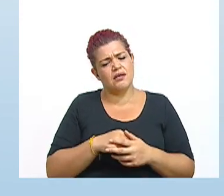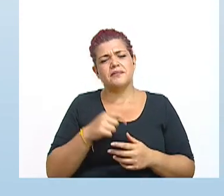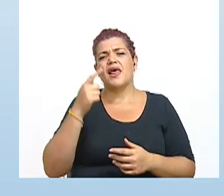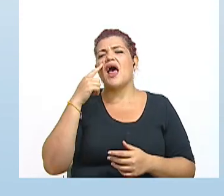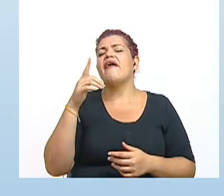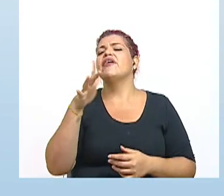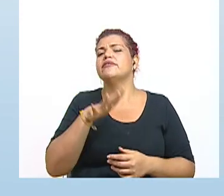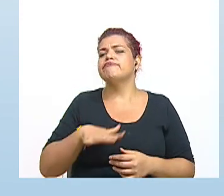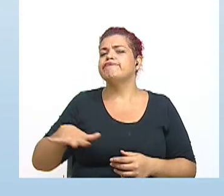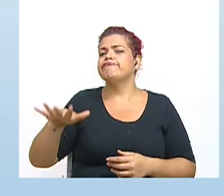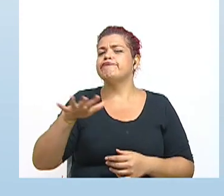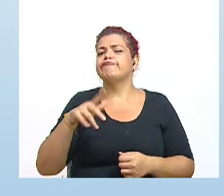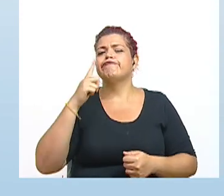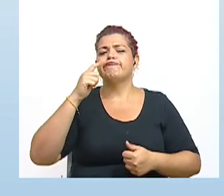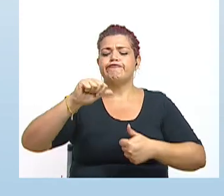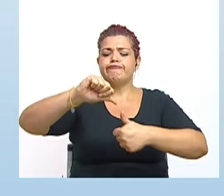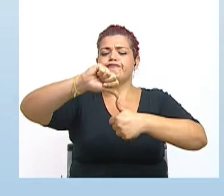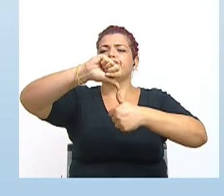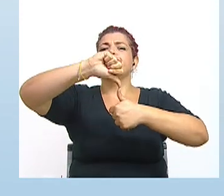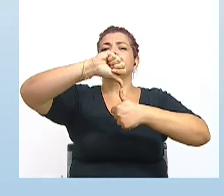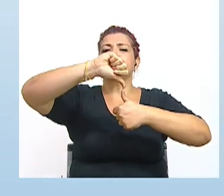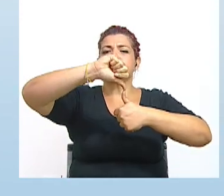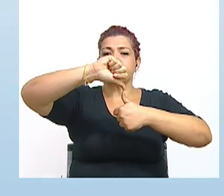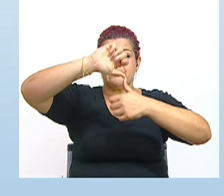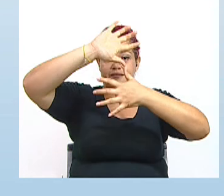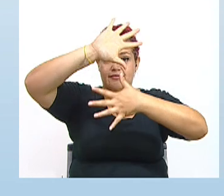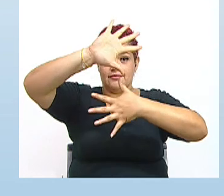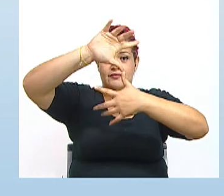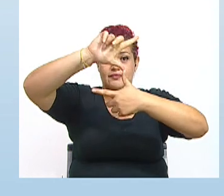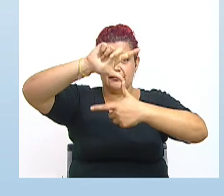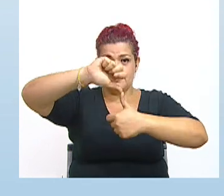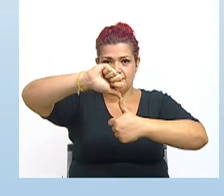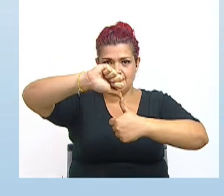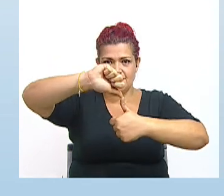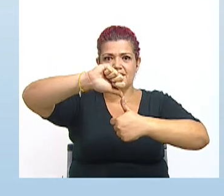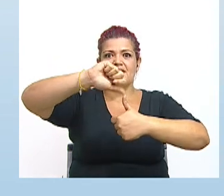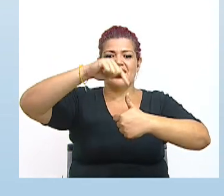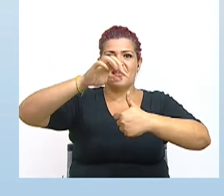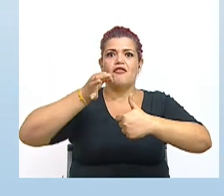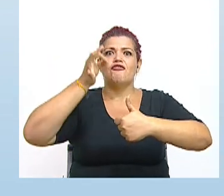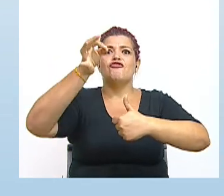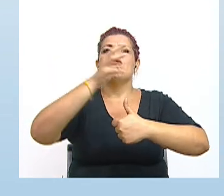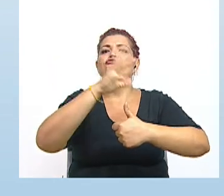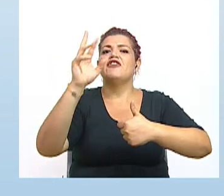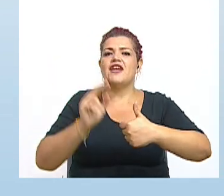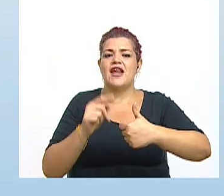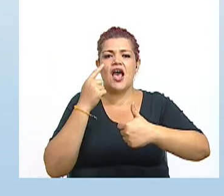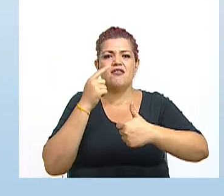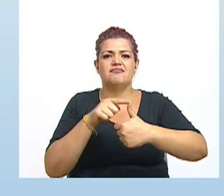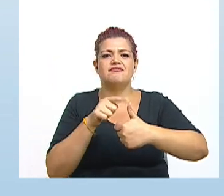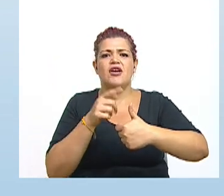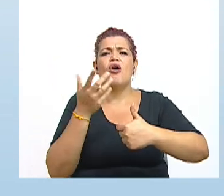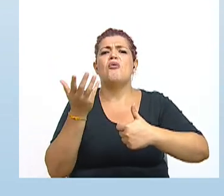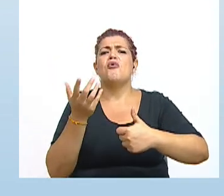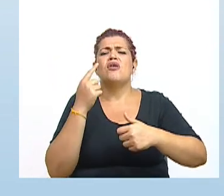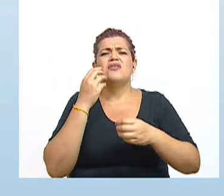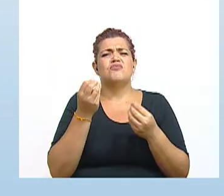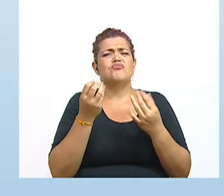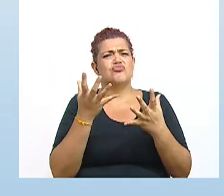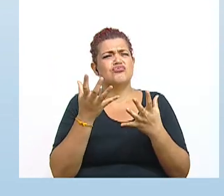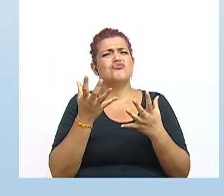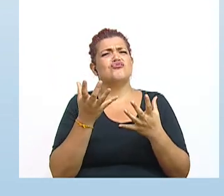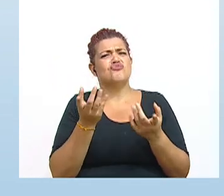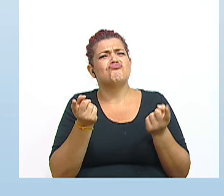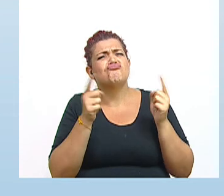en el contexto de América Central, precisamente, y más adelante hablaremos de Costa Rica. Hemos visto que son muchos los casos de